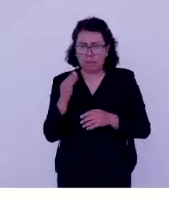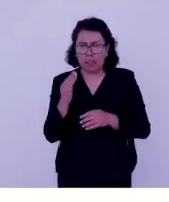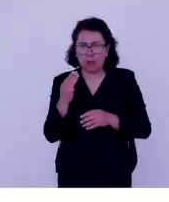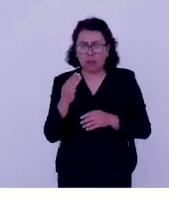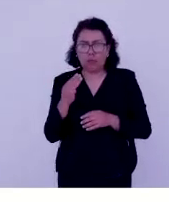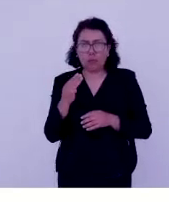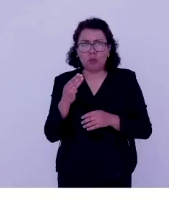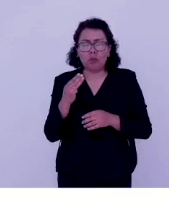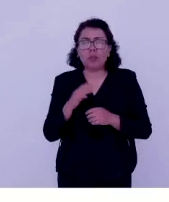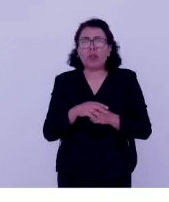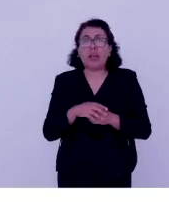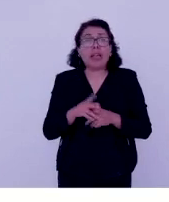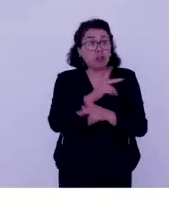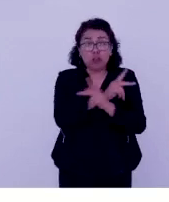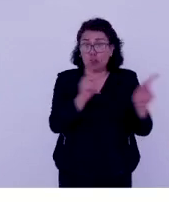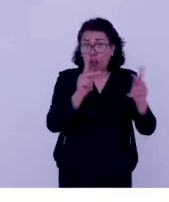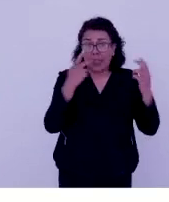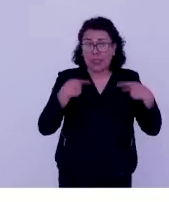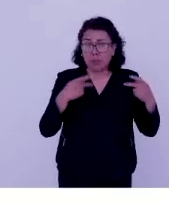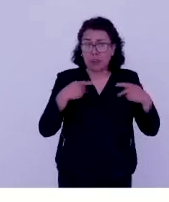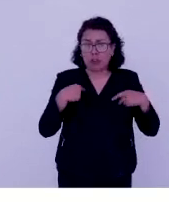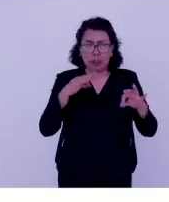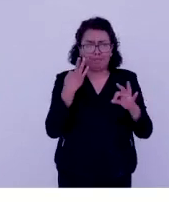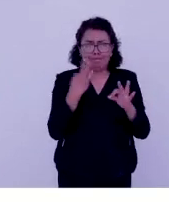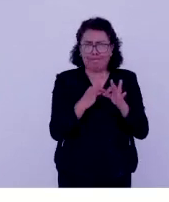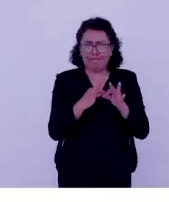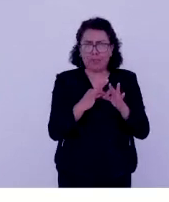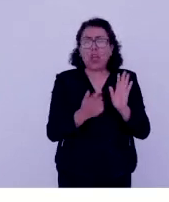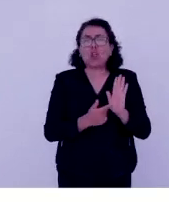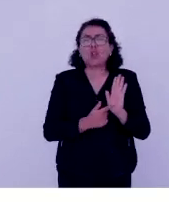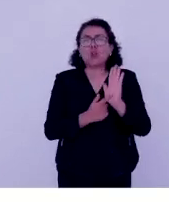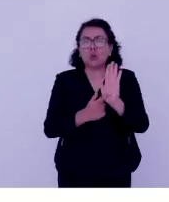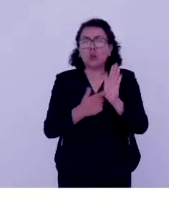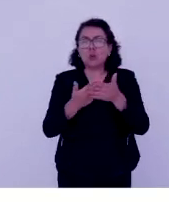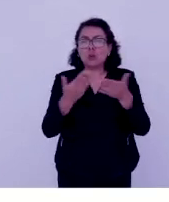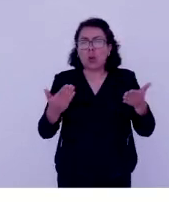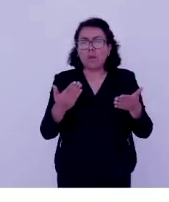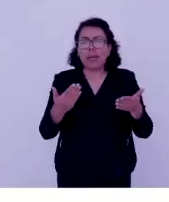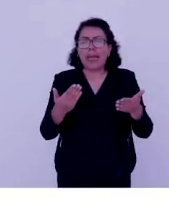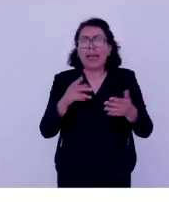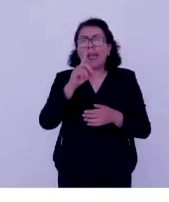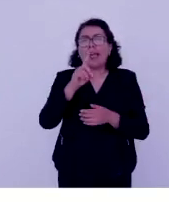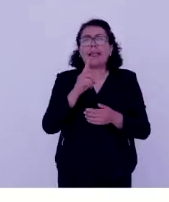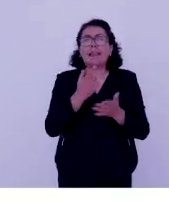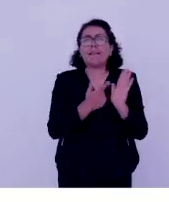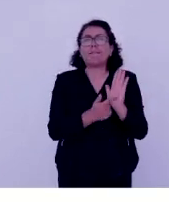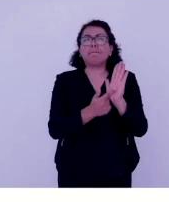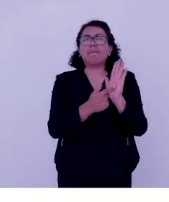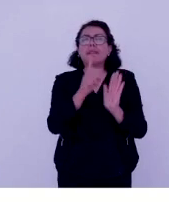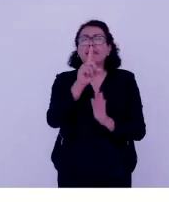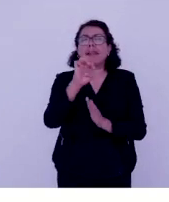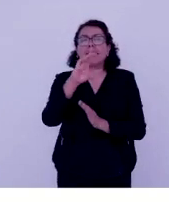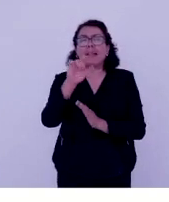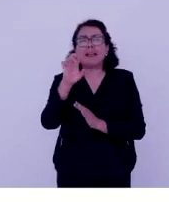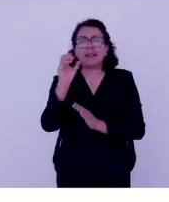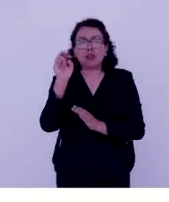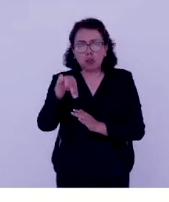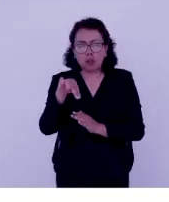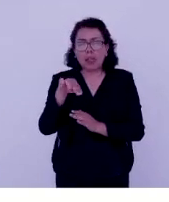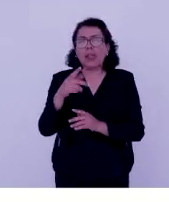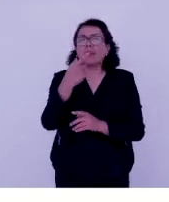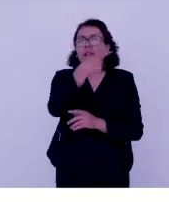curso el 100% del personal cumplió en tiempo con la presentación de la declaración de modificación patrimonial en el sistema de Querétaro y con